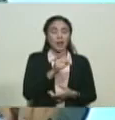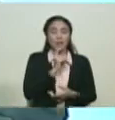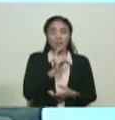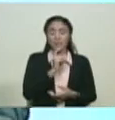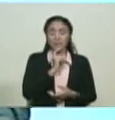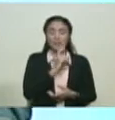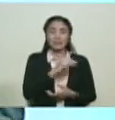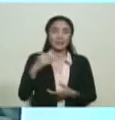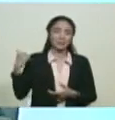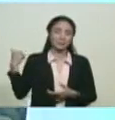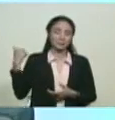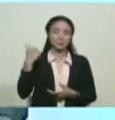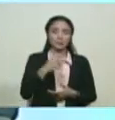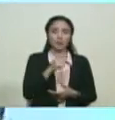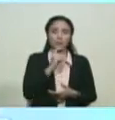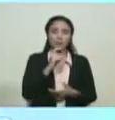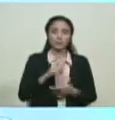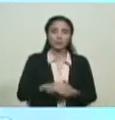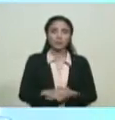aprendizaje